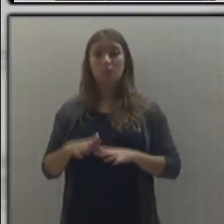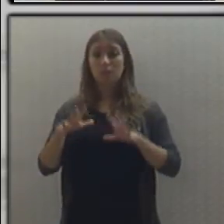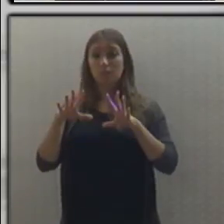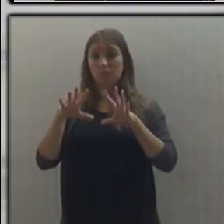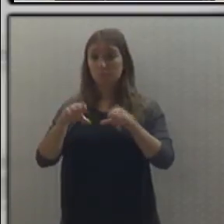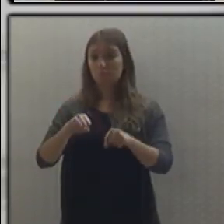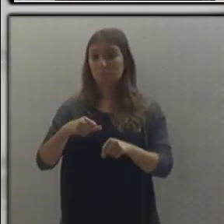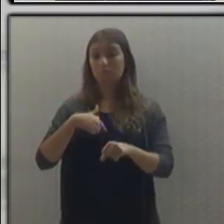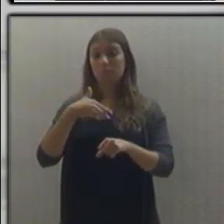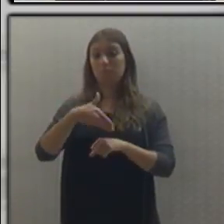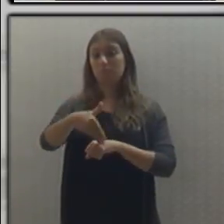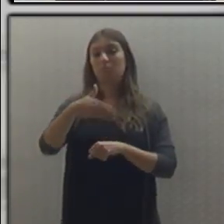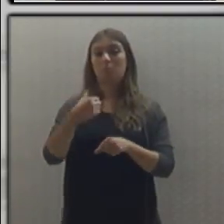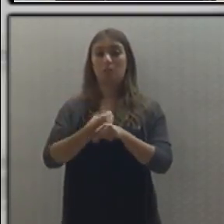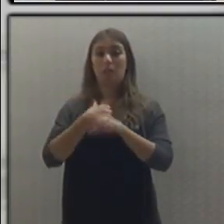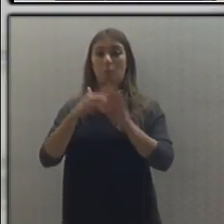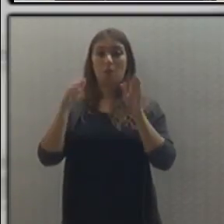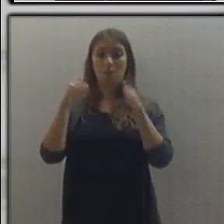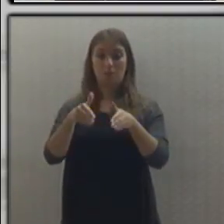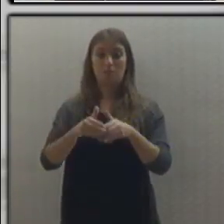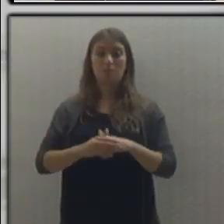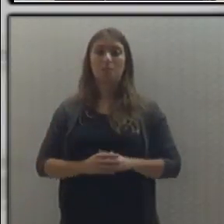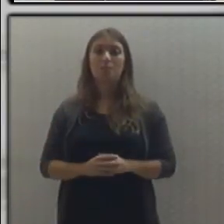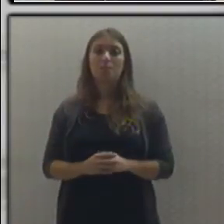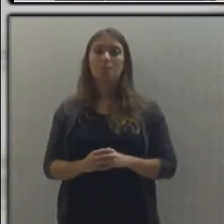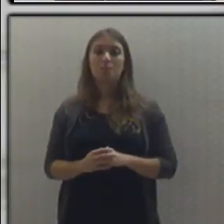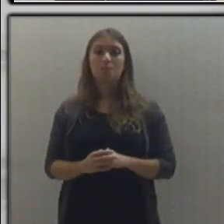colonizarlas y trabajar en ellas, ¿no?